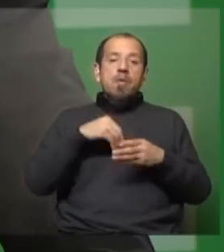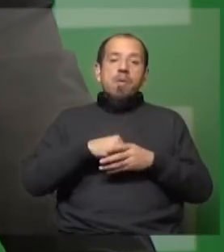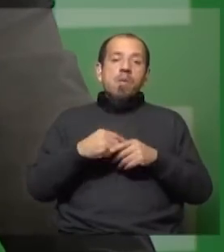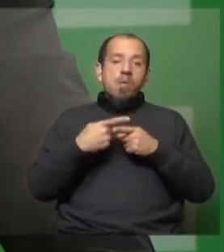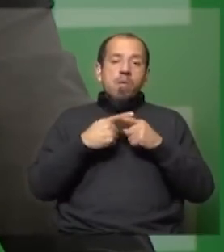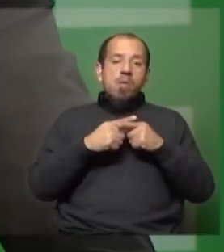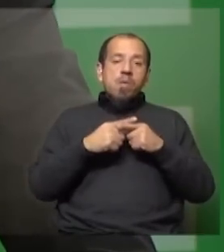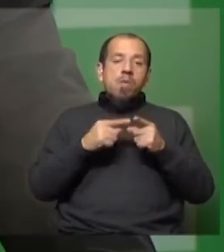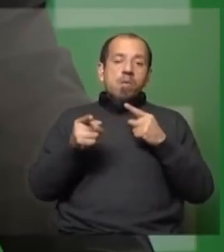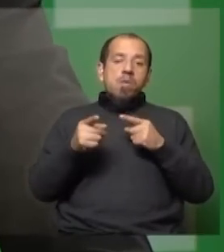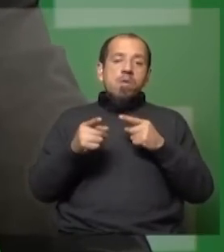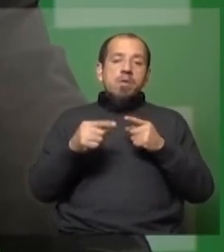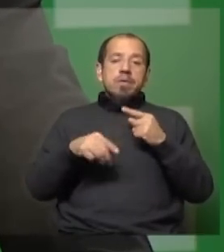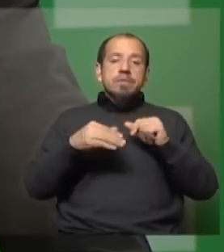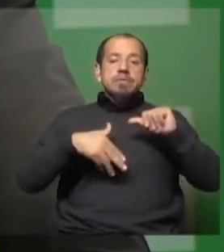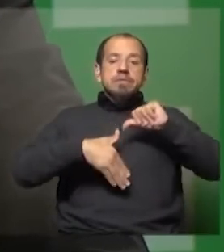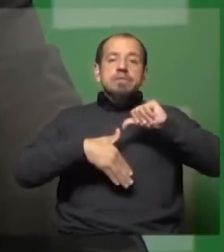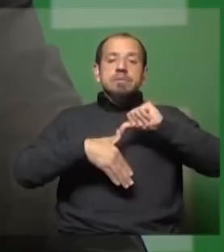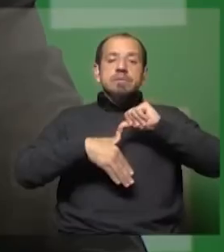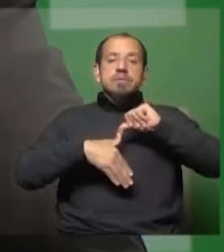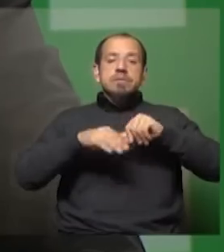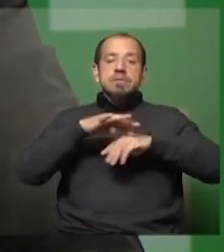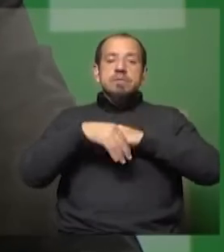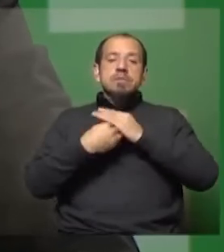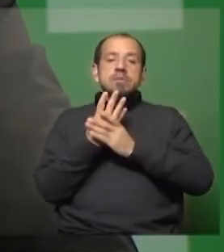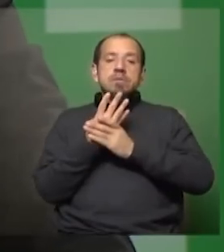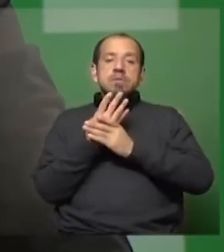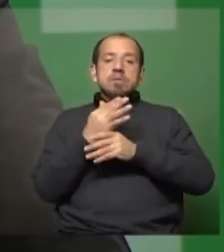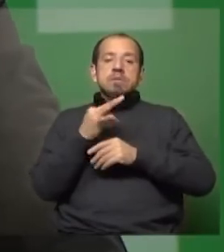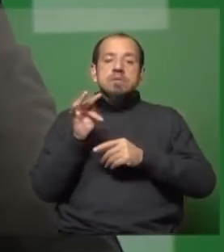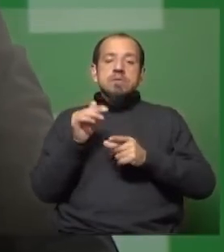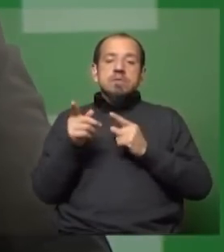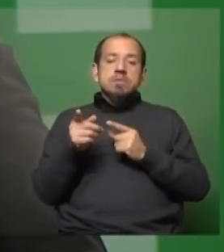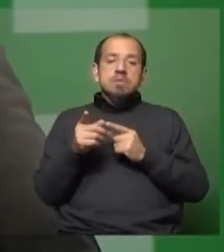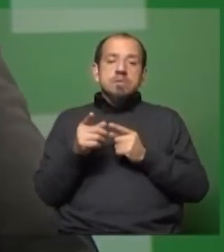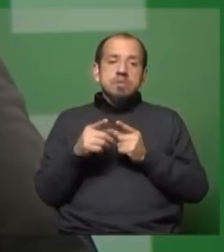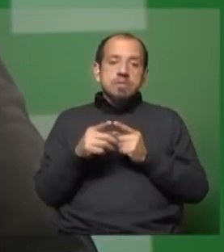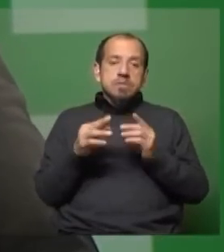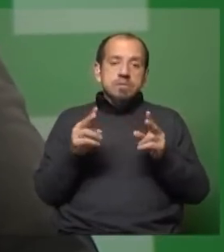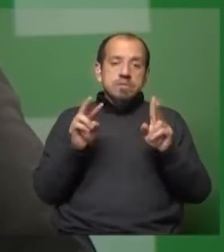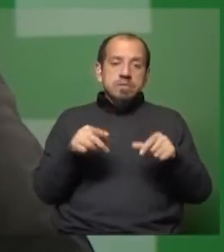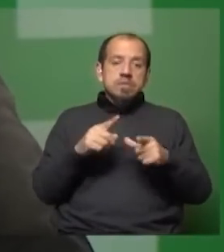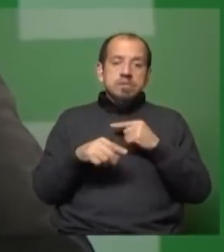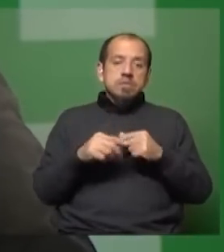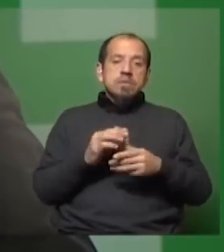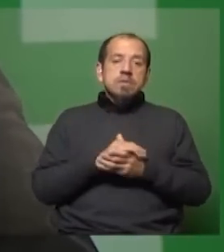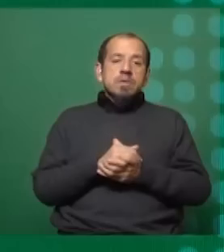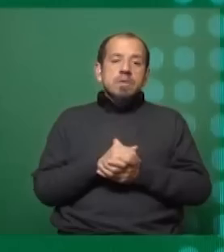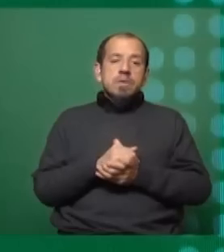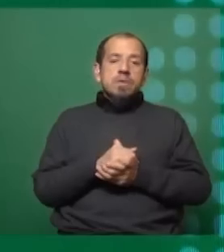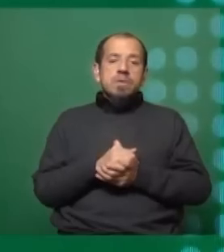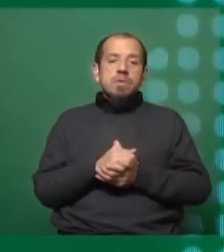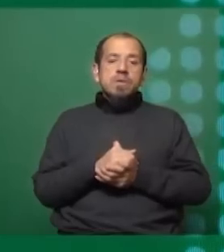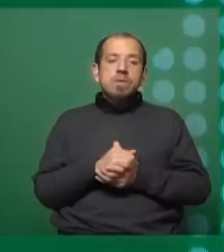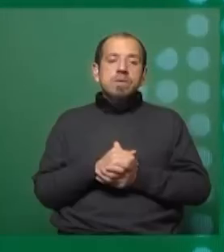la discusión con respecto a la relación con América Latina y al mercosur porque no necesita otro lío sobre todo con los tractores amarillos no se acuerdan Sí señor